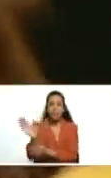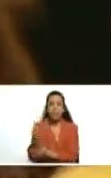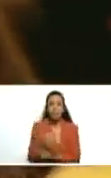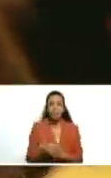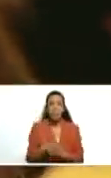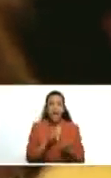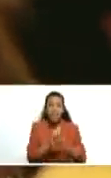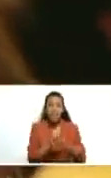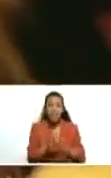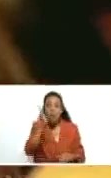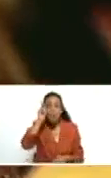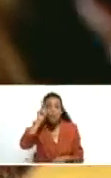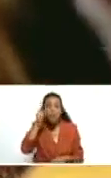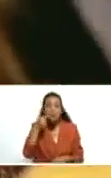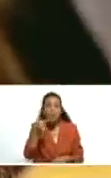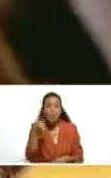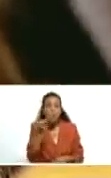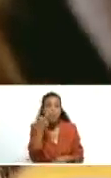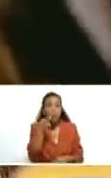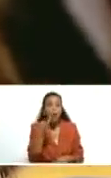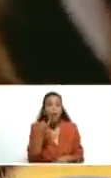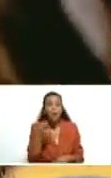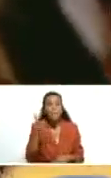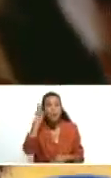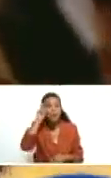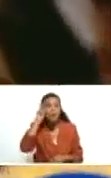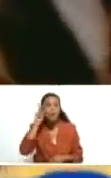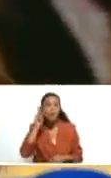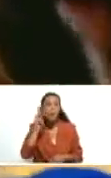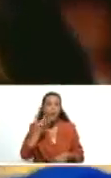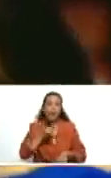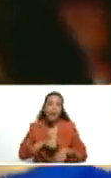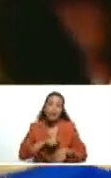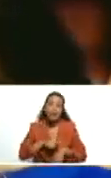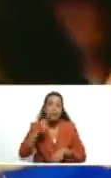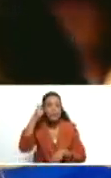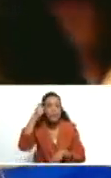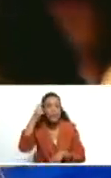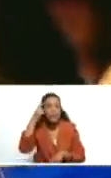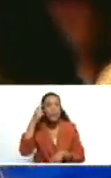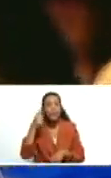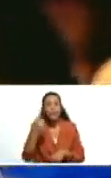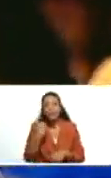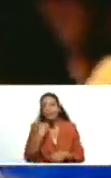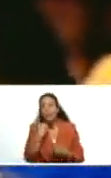Y así llegó los días de su enfermedad, sus padeceres,